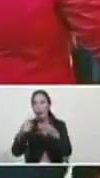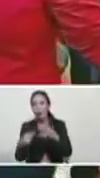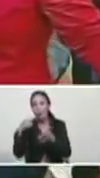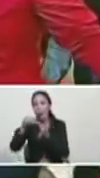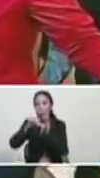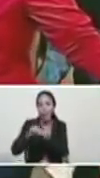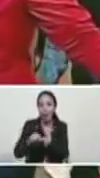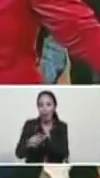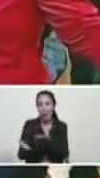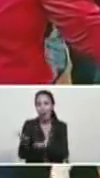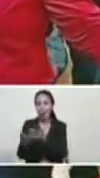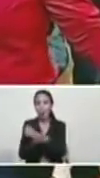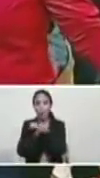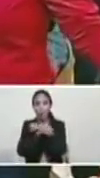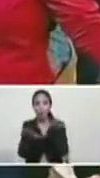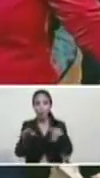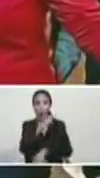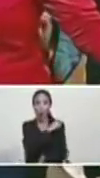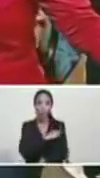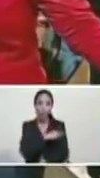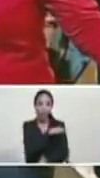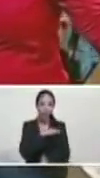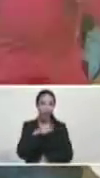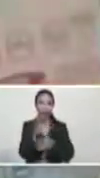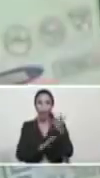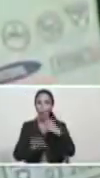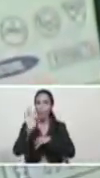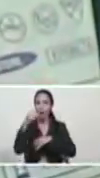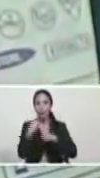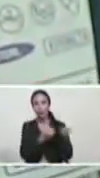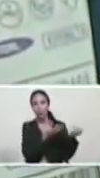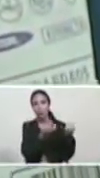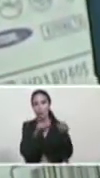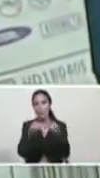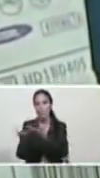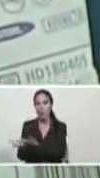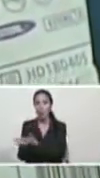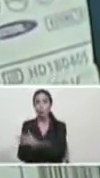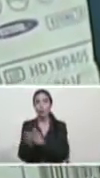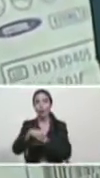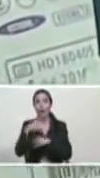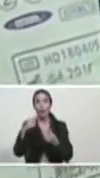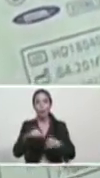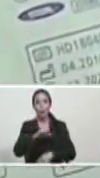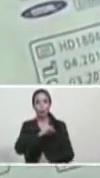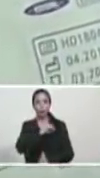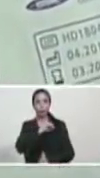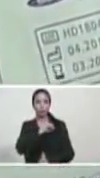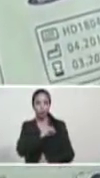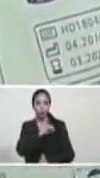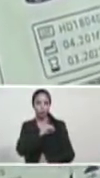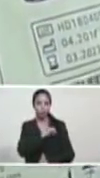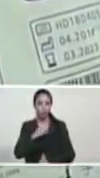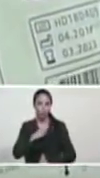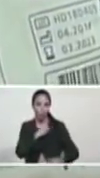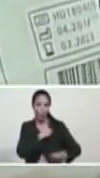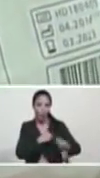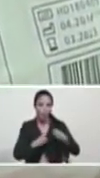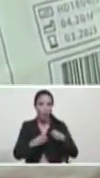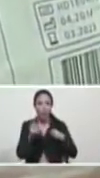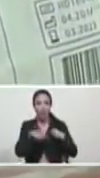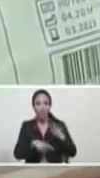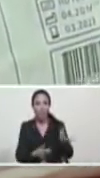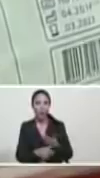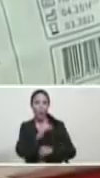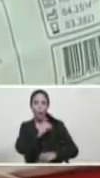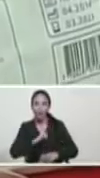va distribuido a los hospitales a nivel nacional, presidente. Acá tenemos los marcapasos para los pacientes que lo